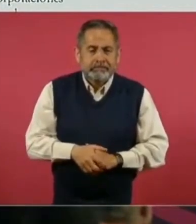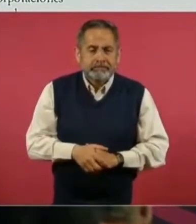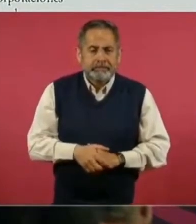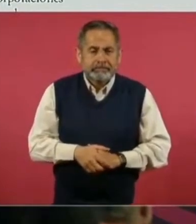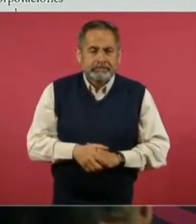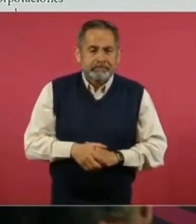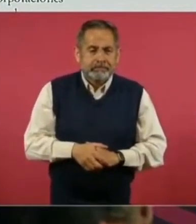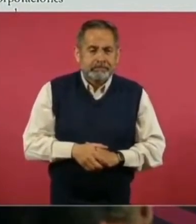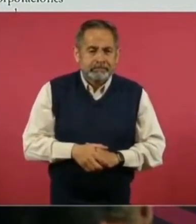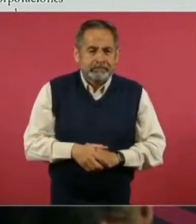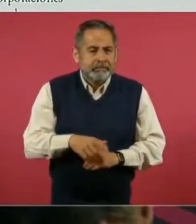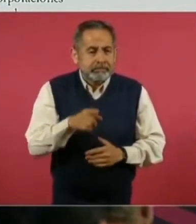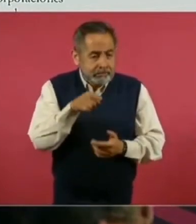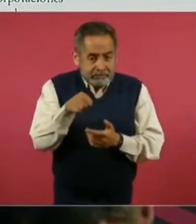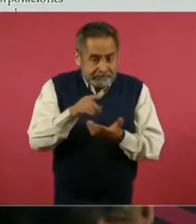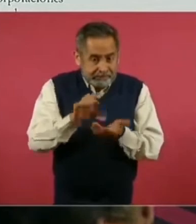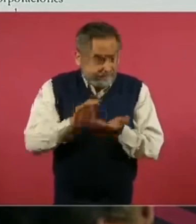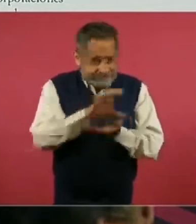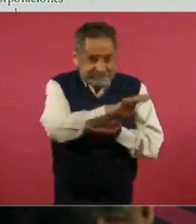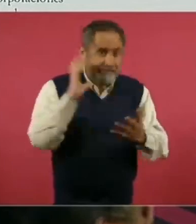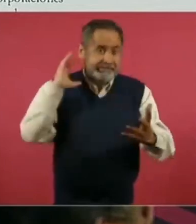se invirtió en el Tren Maya,